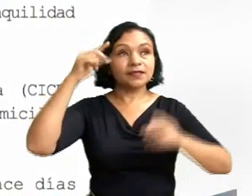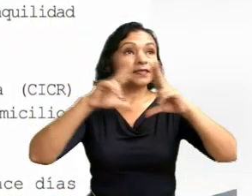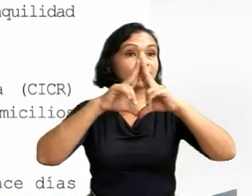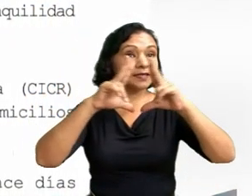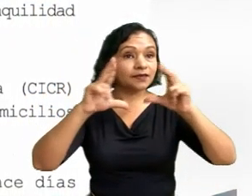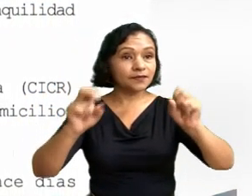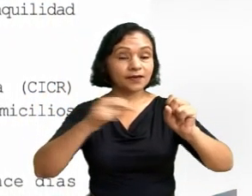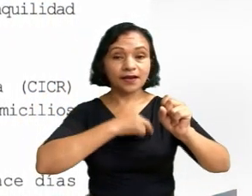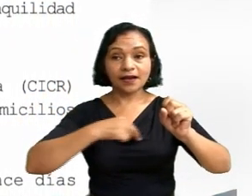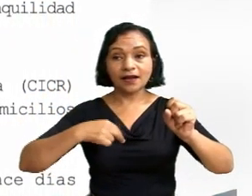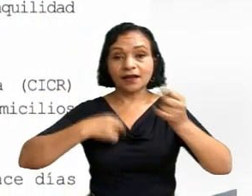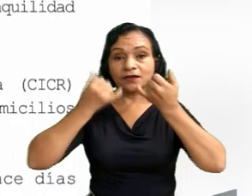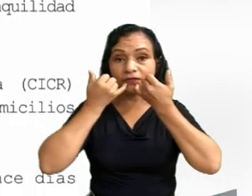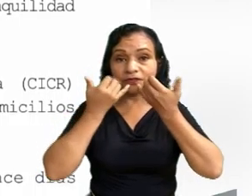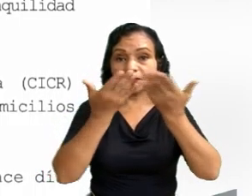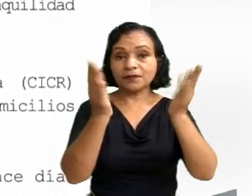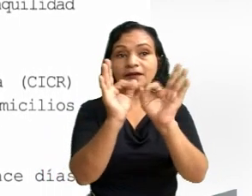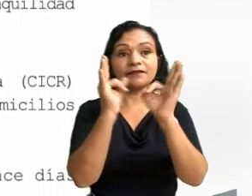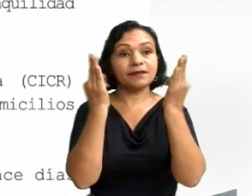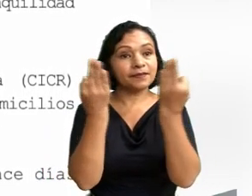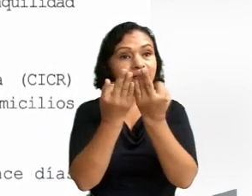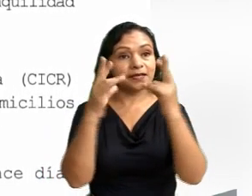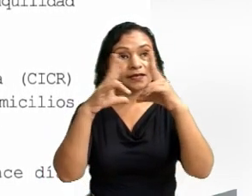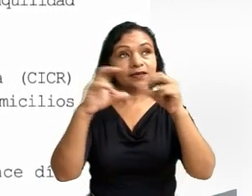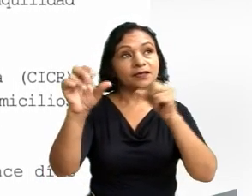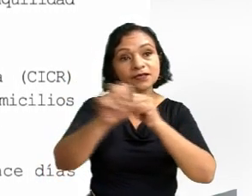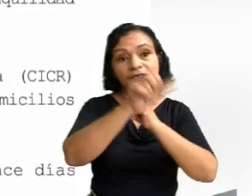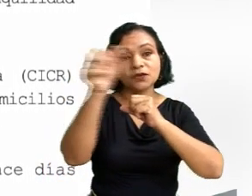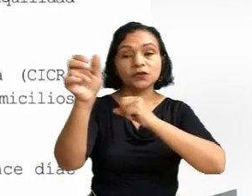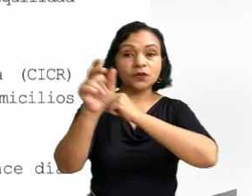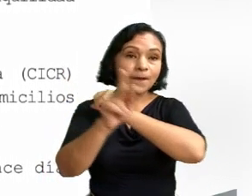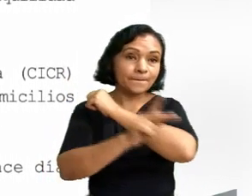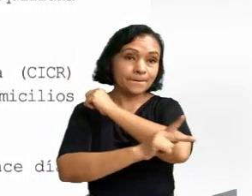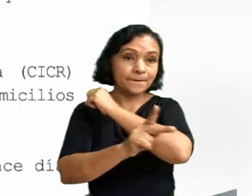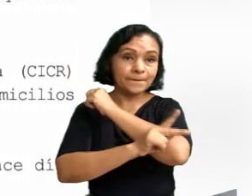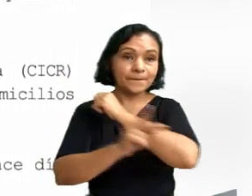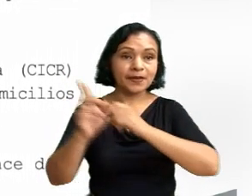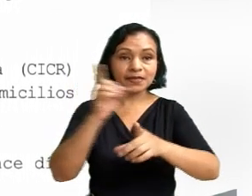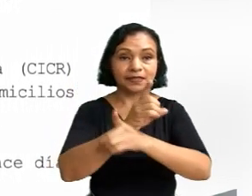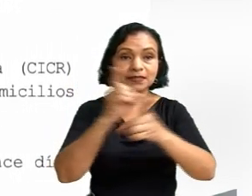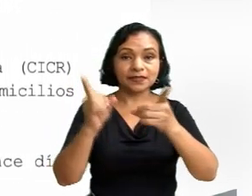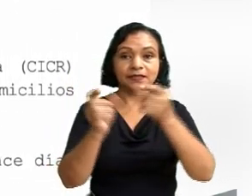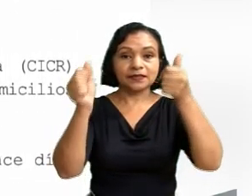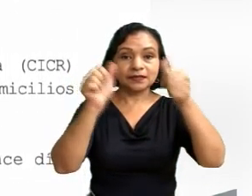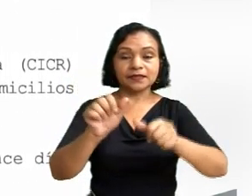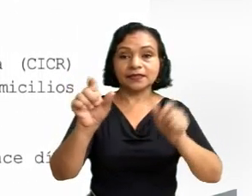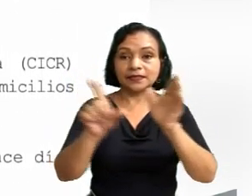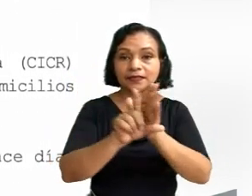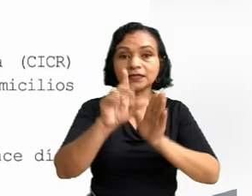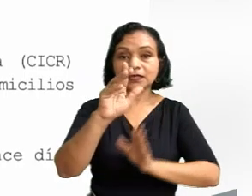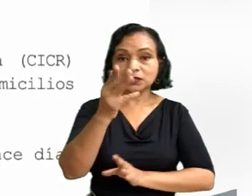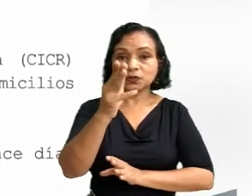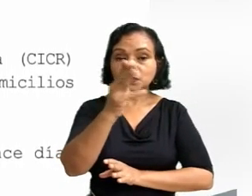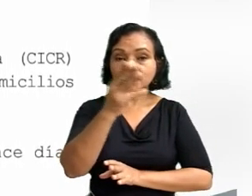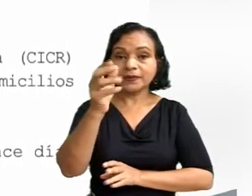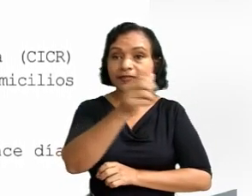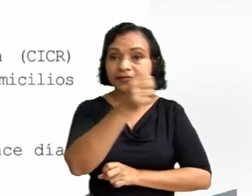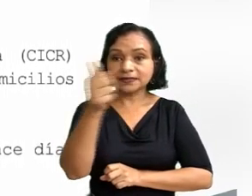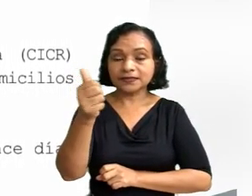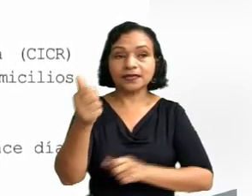da a conocer a las familias nicaragüenses y de otras nacionalidades que un cumplimiento lo establecido a la ley número 99 6